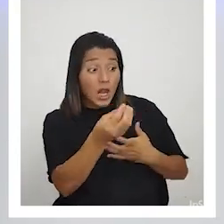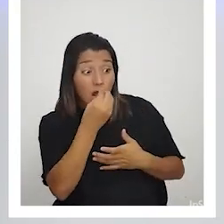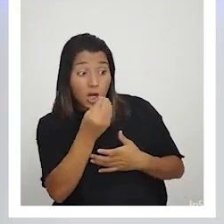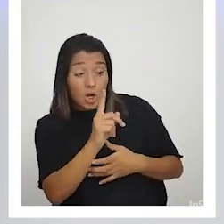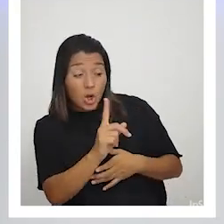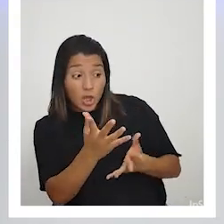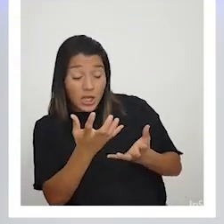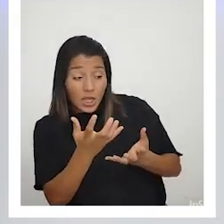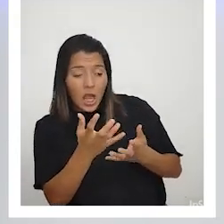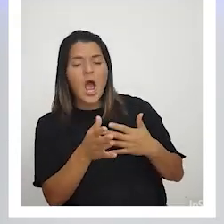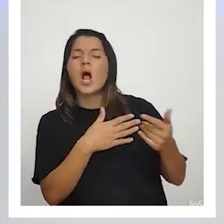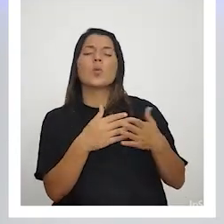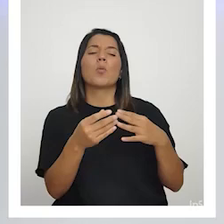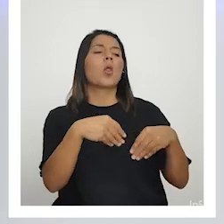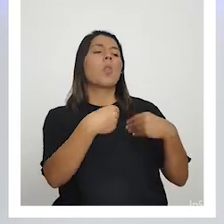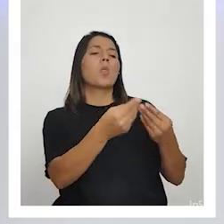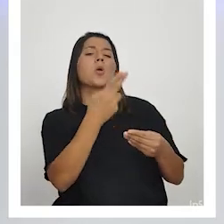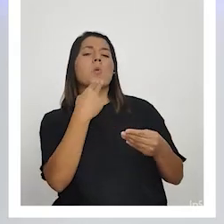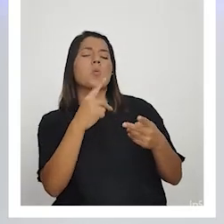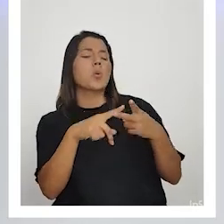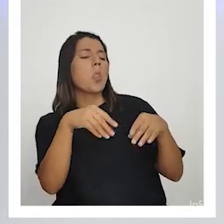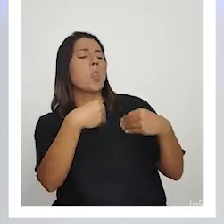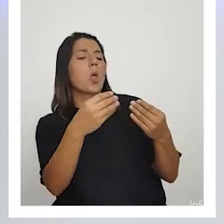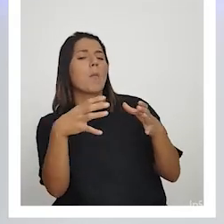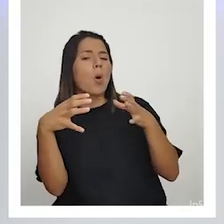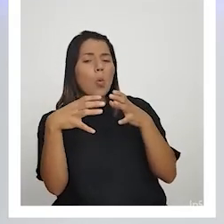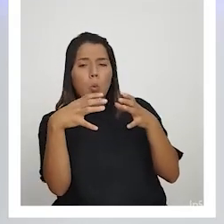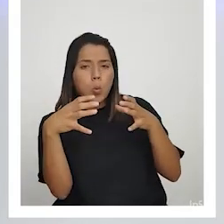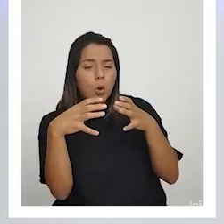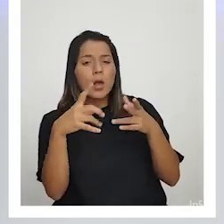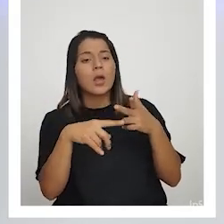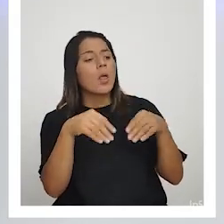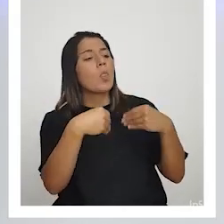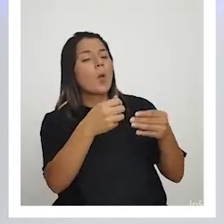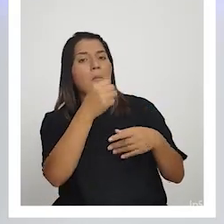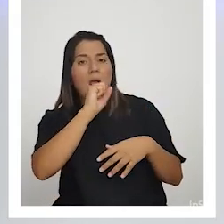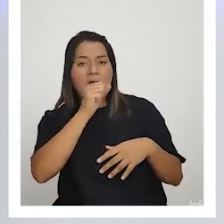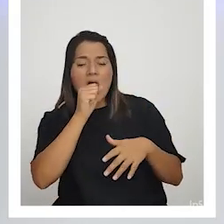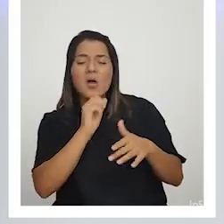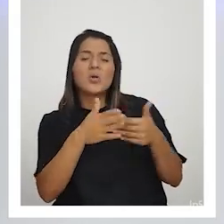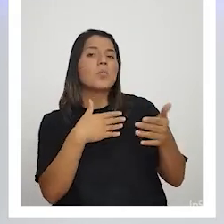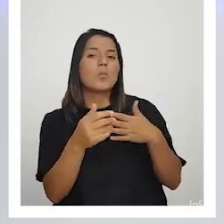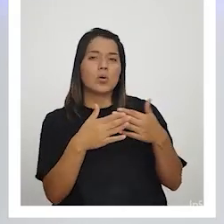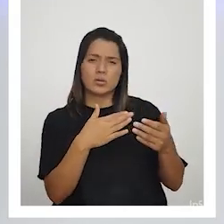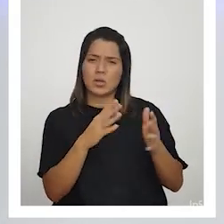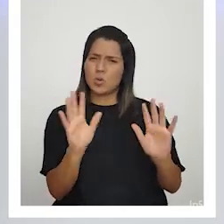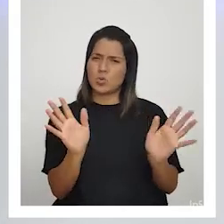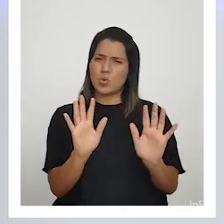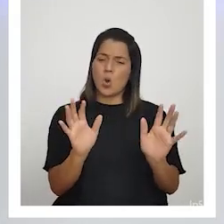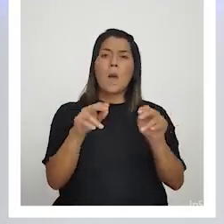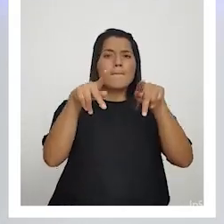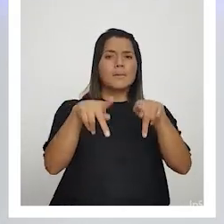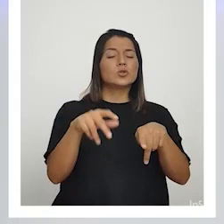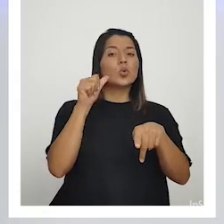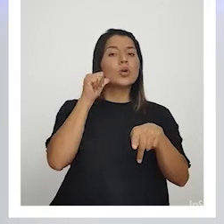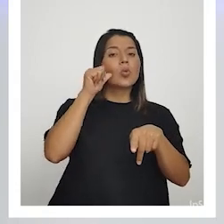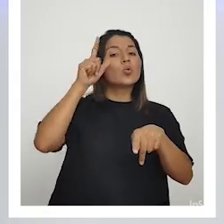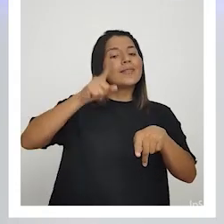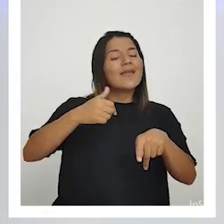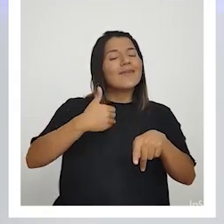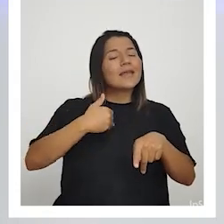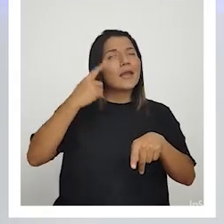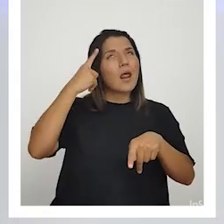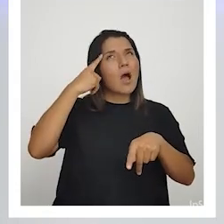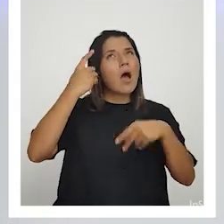coma queque, coma helado, si en realidad debemos de hacer esa conciencia en el adulto de qué le estamos enseñando o permitiendo a